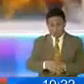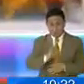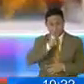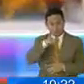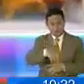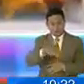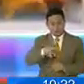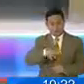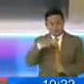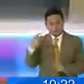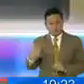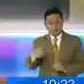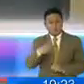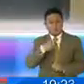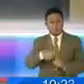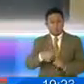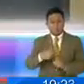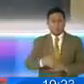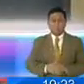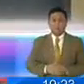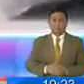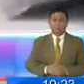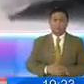verlo del otro lado.